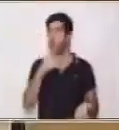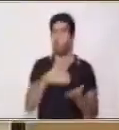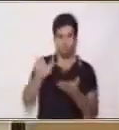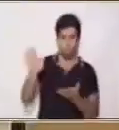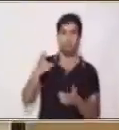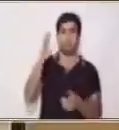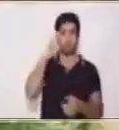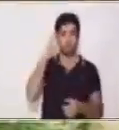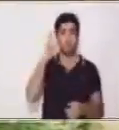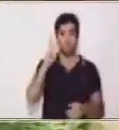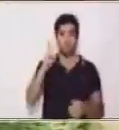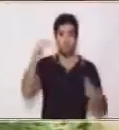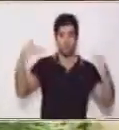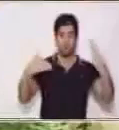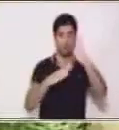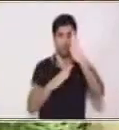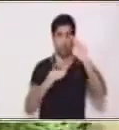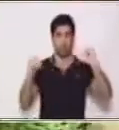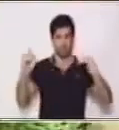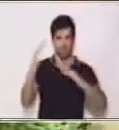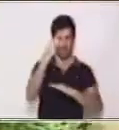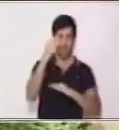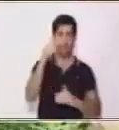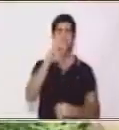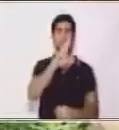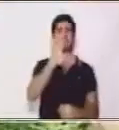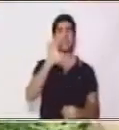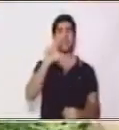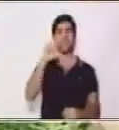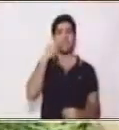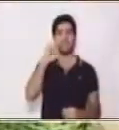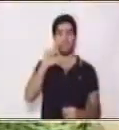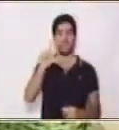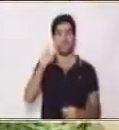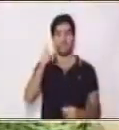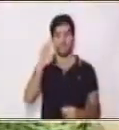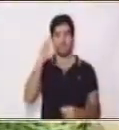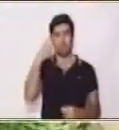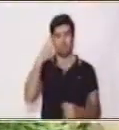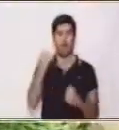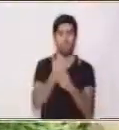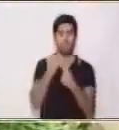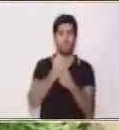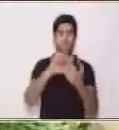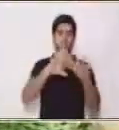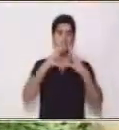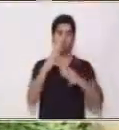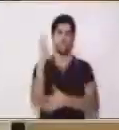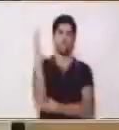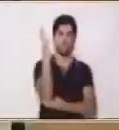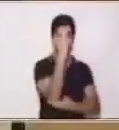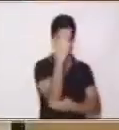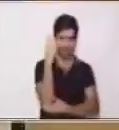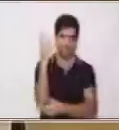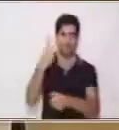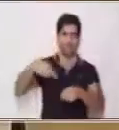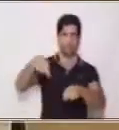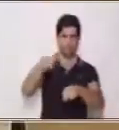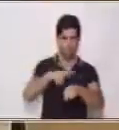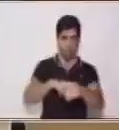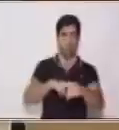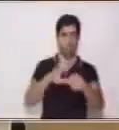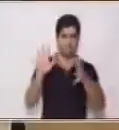reducir, reutilizar y reciclar en favor del medio ambiente. Te recomendamos